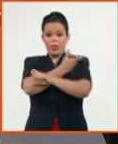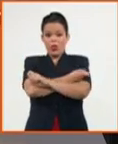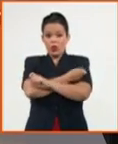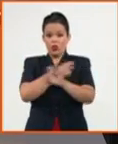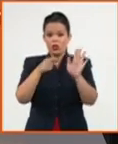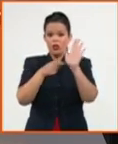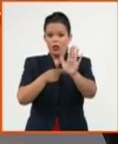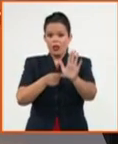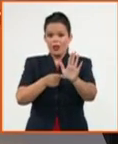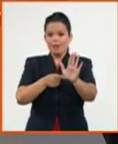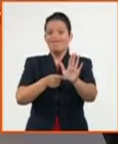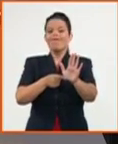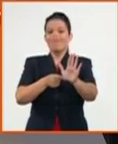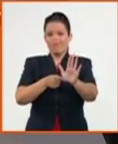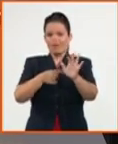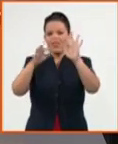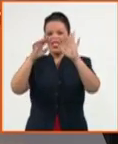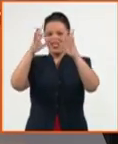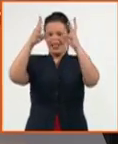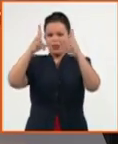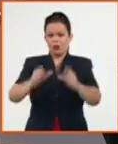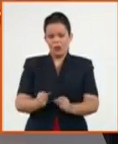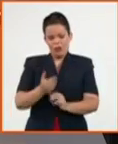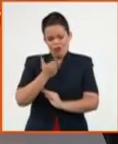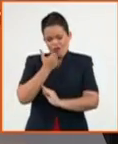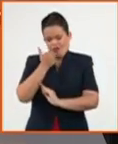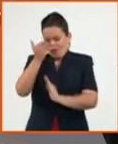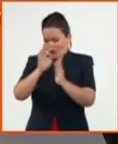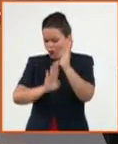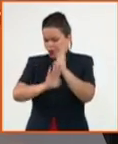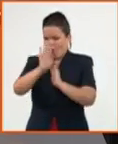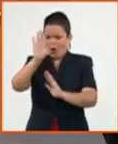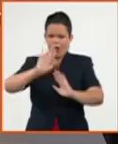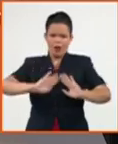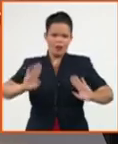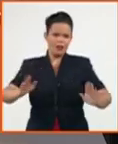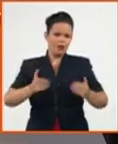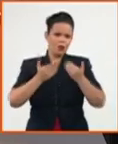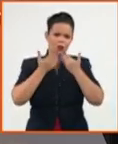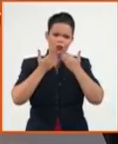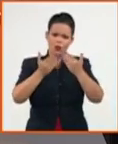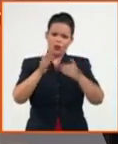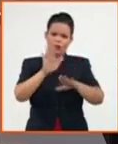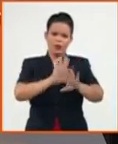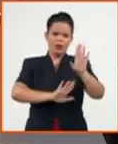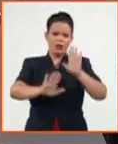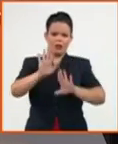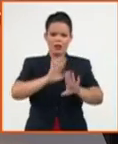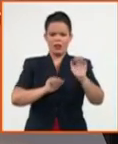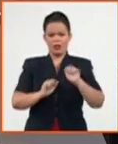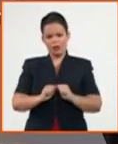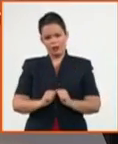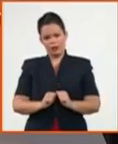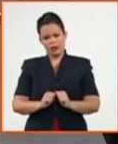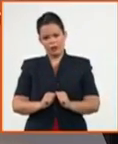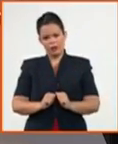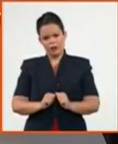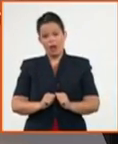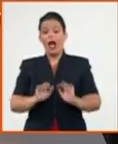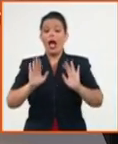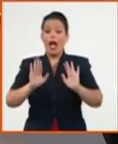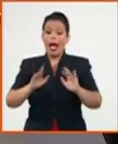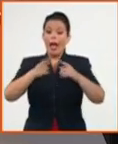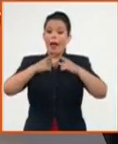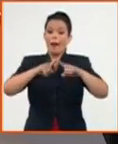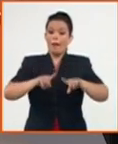de anticuerpos y en cuanto a los niños incluso los más pequeñitos de 3 a 11 años únicamente el 1 por ciento porque no responde o